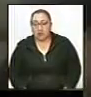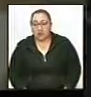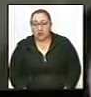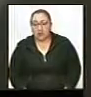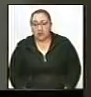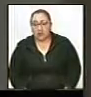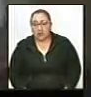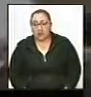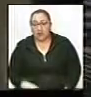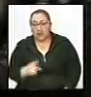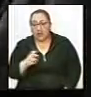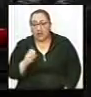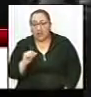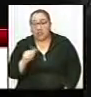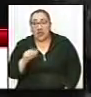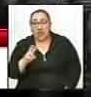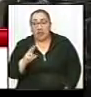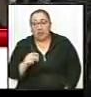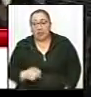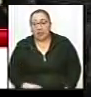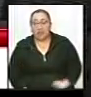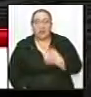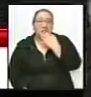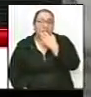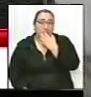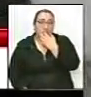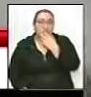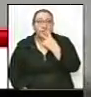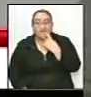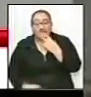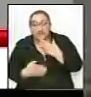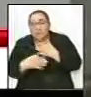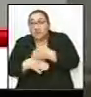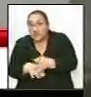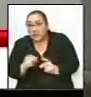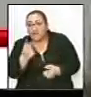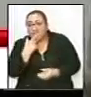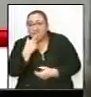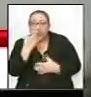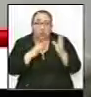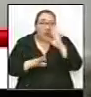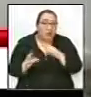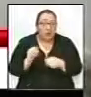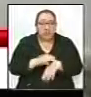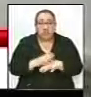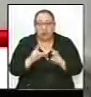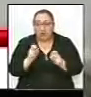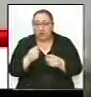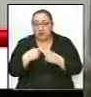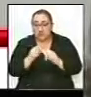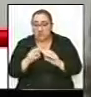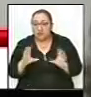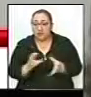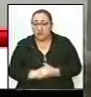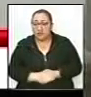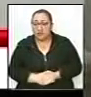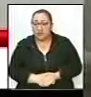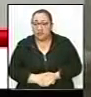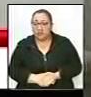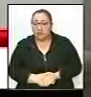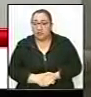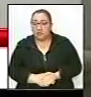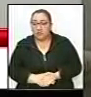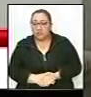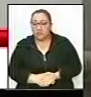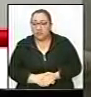República, Daniel Salaverry, a su ingreso aquí al Palacio Legislativo. Ha sido bastante claro, a